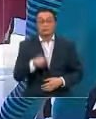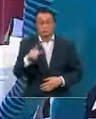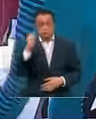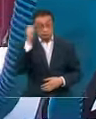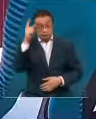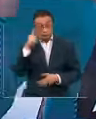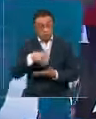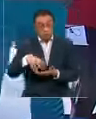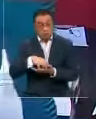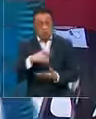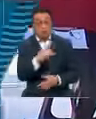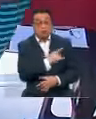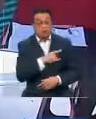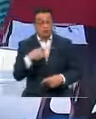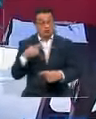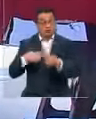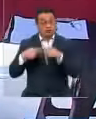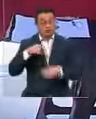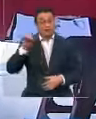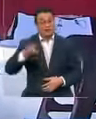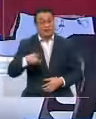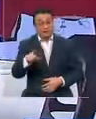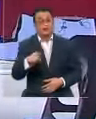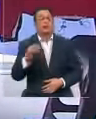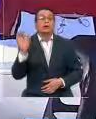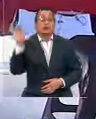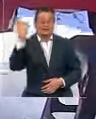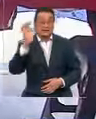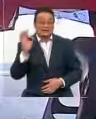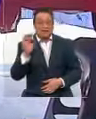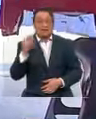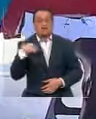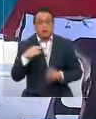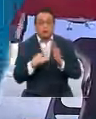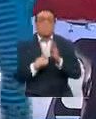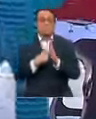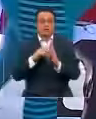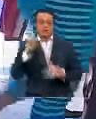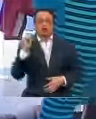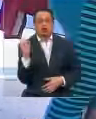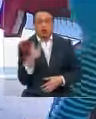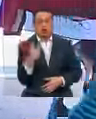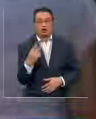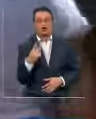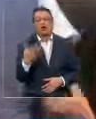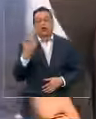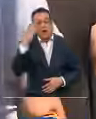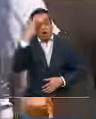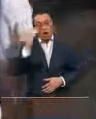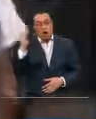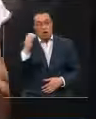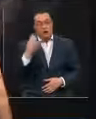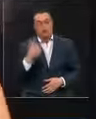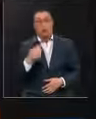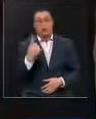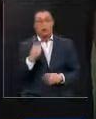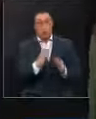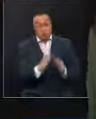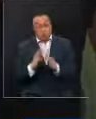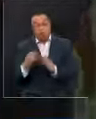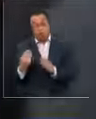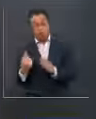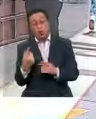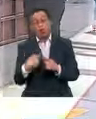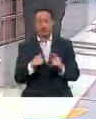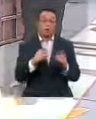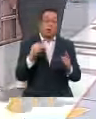que la comuna de Maipú retrocede? Creo que el sábado pasamos a fase 2. Sí, ¿qué le parece? Por un lado bueno y por un